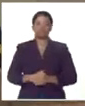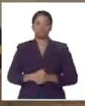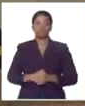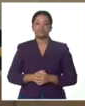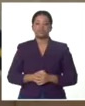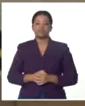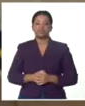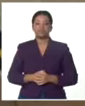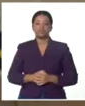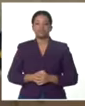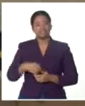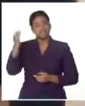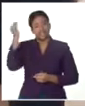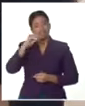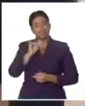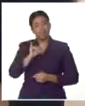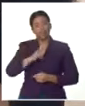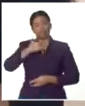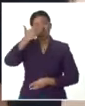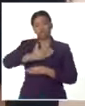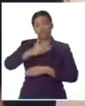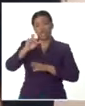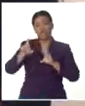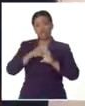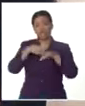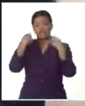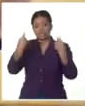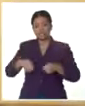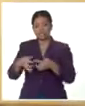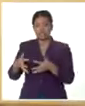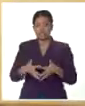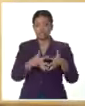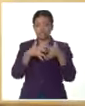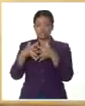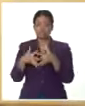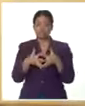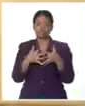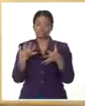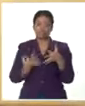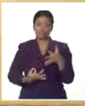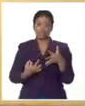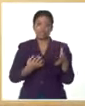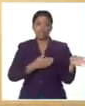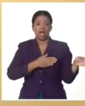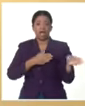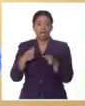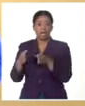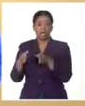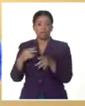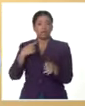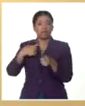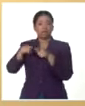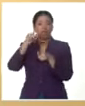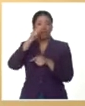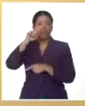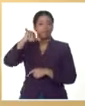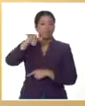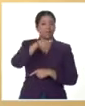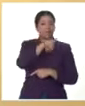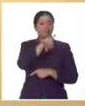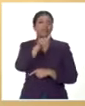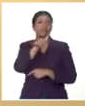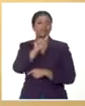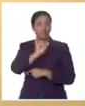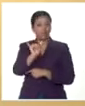ilegal hacia Estados Unidos y su preocupación por el asilo concedido al autor de un acto de piratería aérea. Por último, quisiéramos